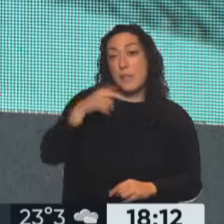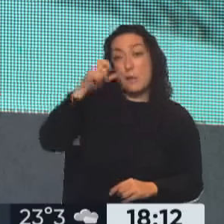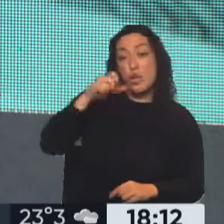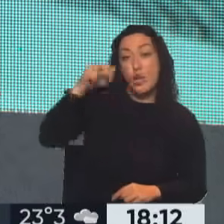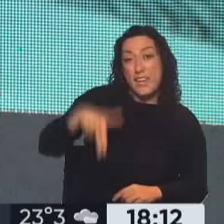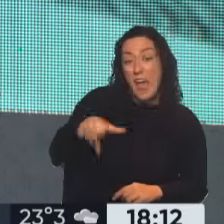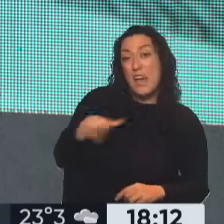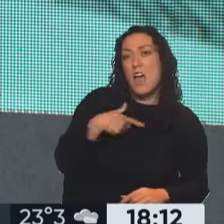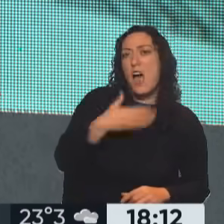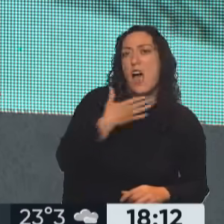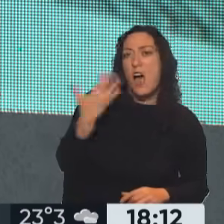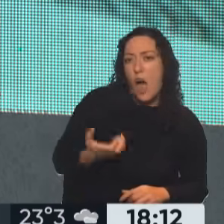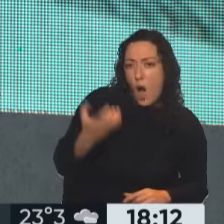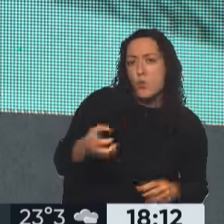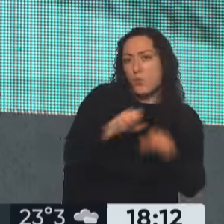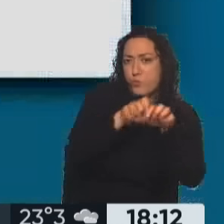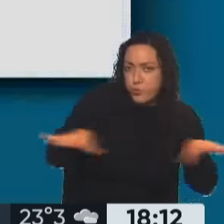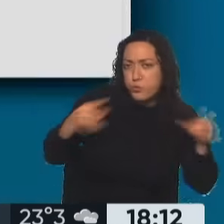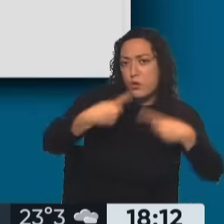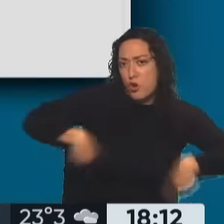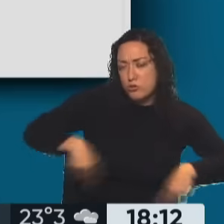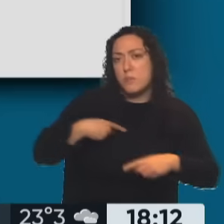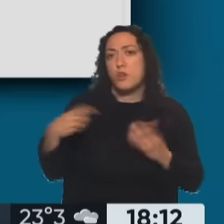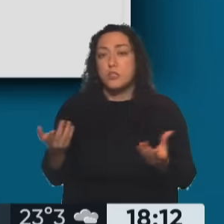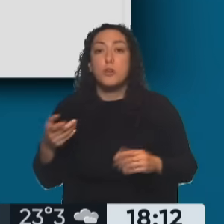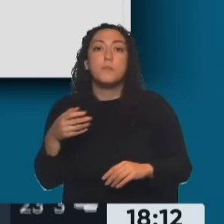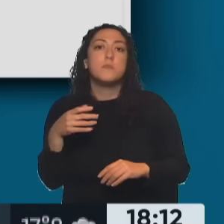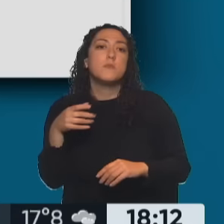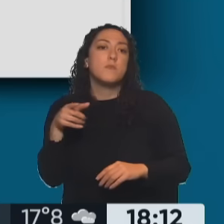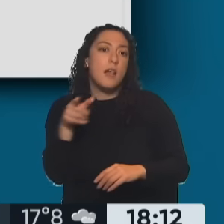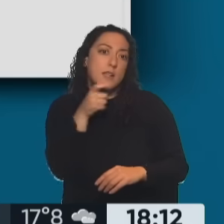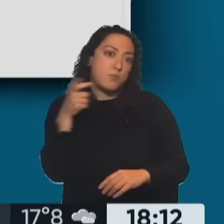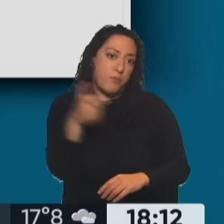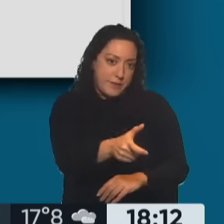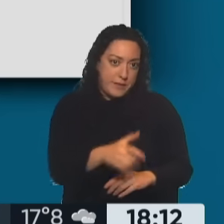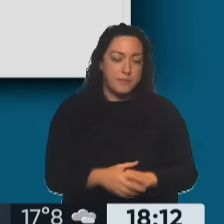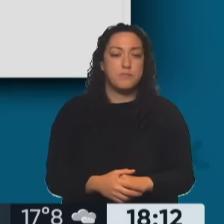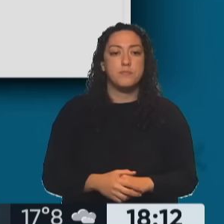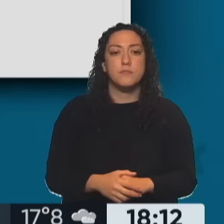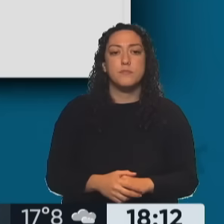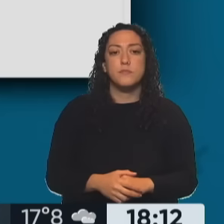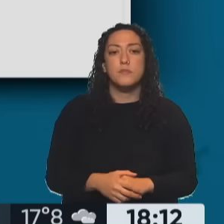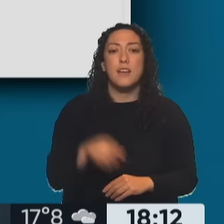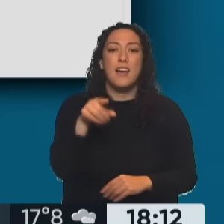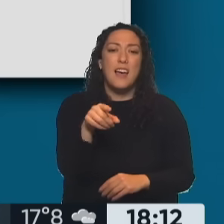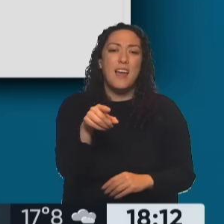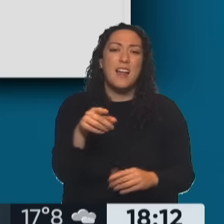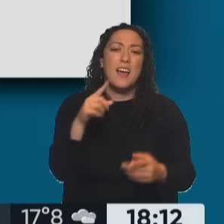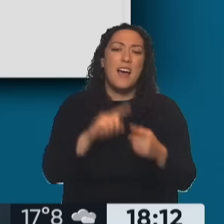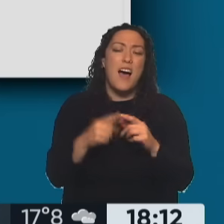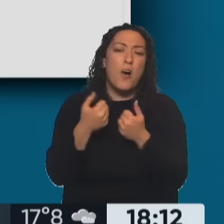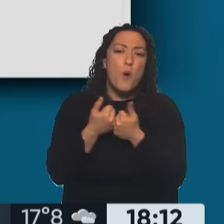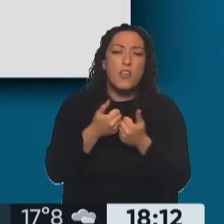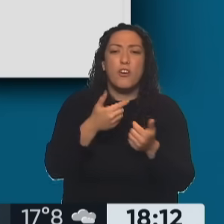por audios que trascendieron, así que Setti le responda con cuestiones. ¿Podemos verlo en la pantalla? Ahí está, Eduardo Setti. Melconian no leyó el acuerdo con el Fondo